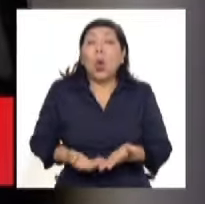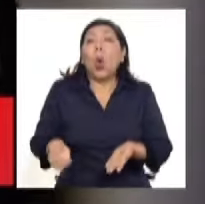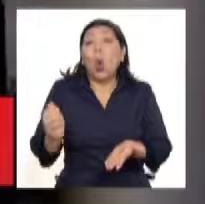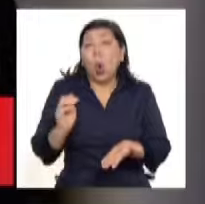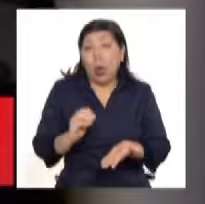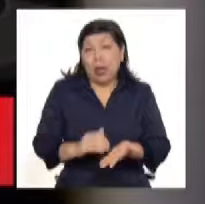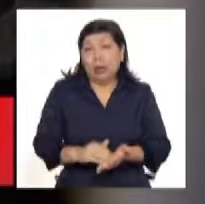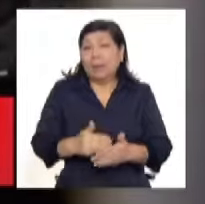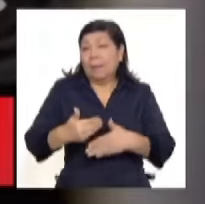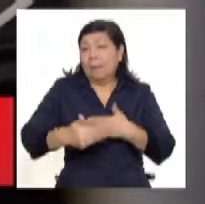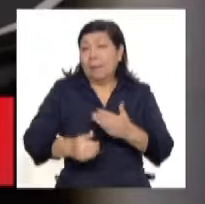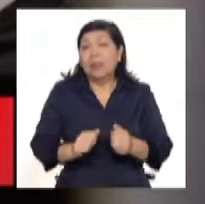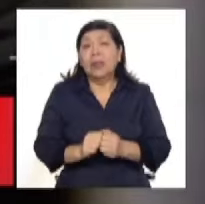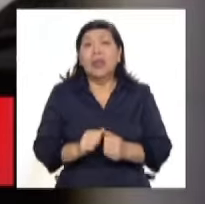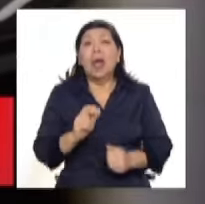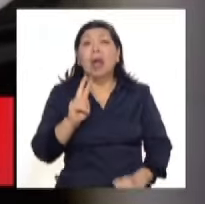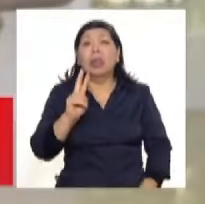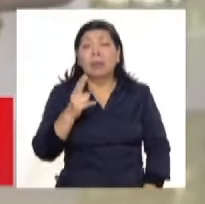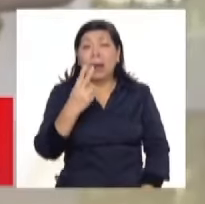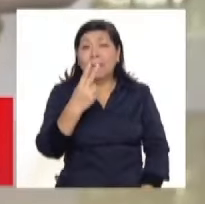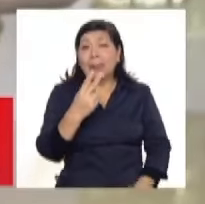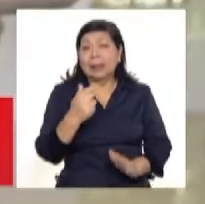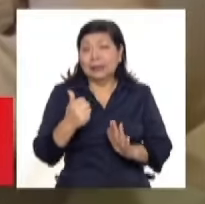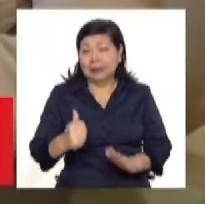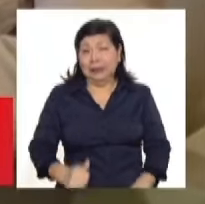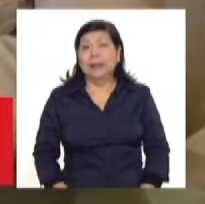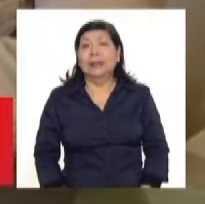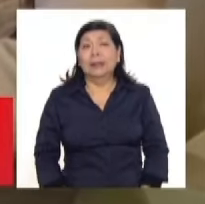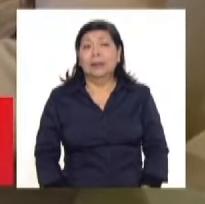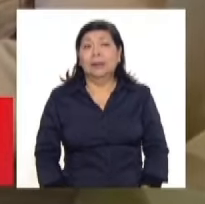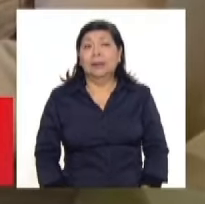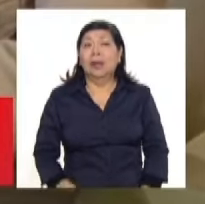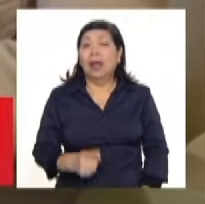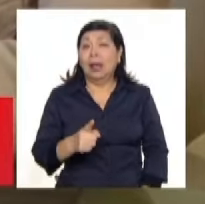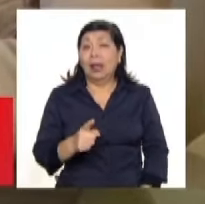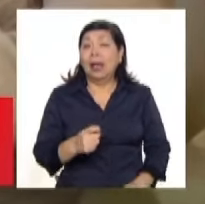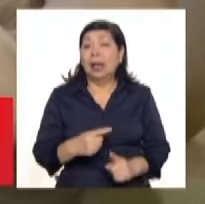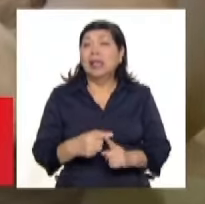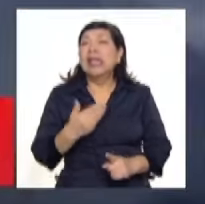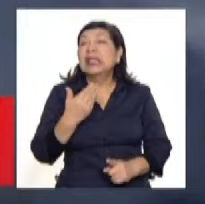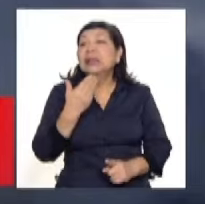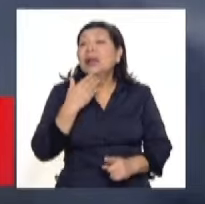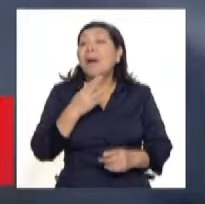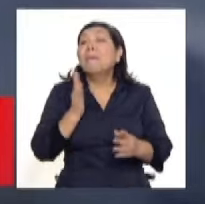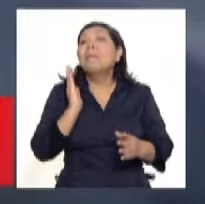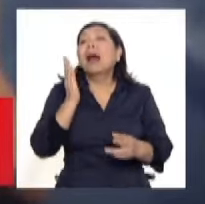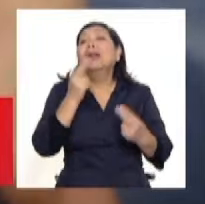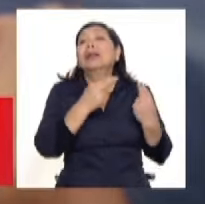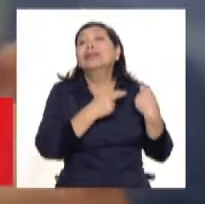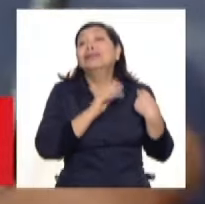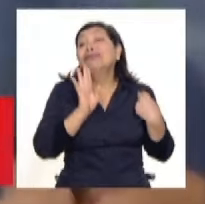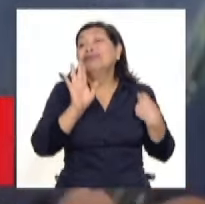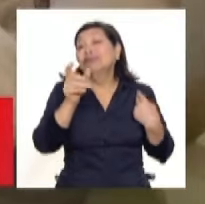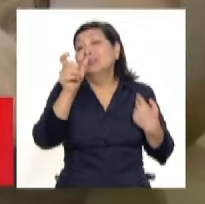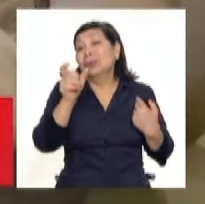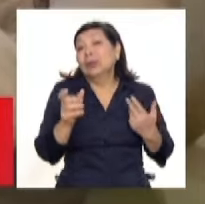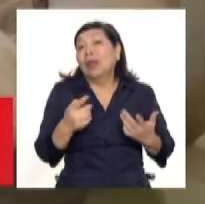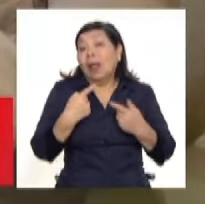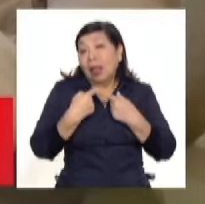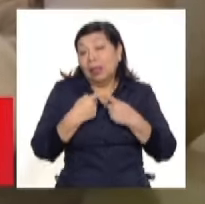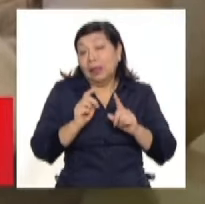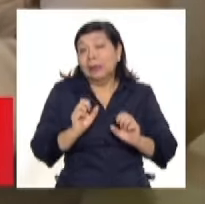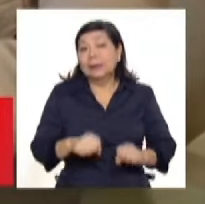los comicios generales de 2026. Recordó que será el exmandatario quien deberá tomar la decisión para que se haga el